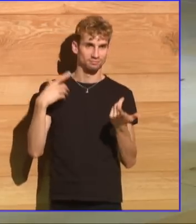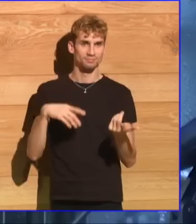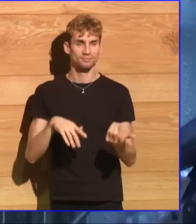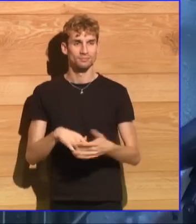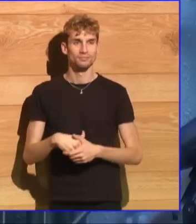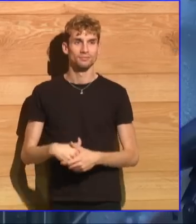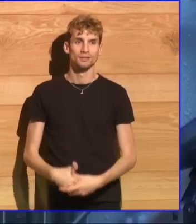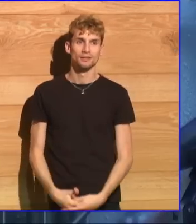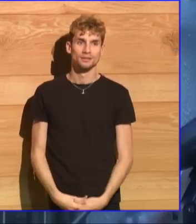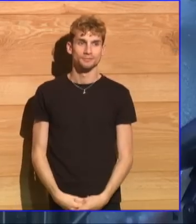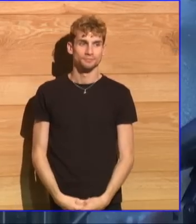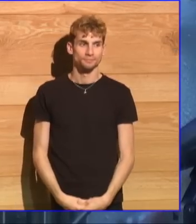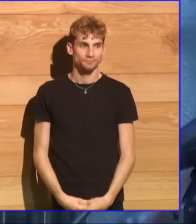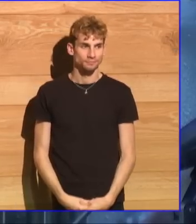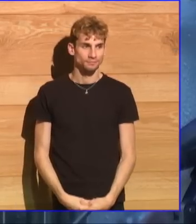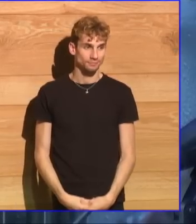CMX.